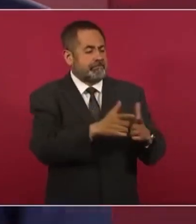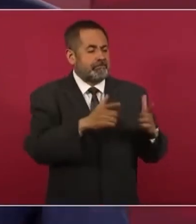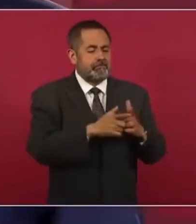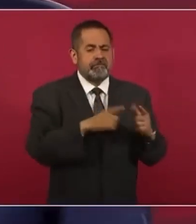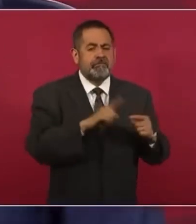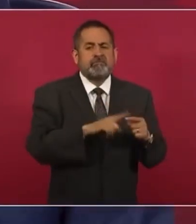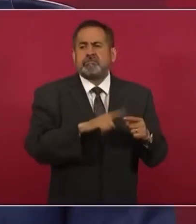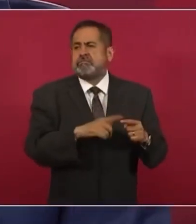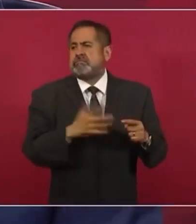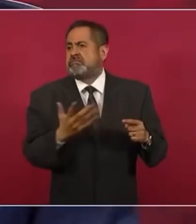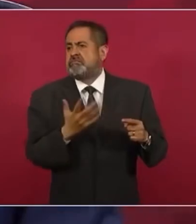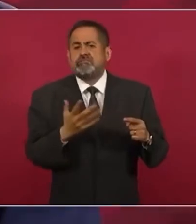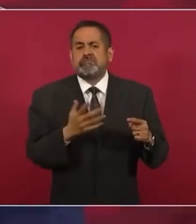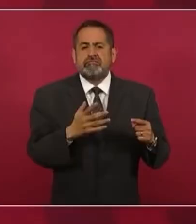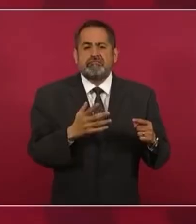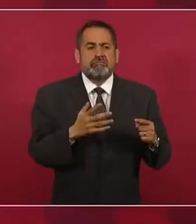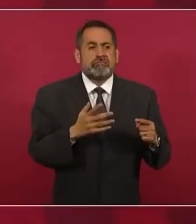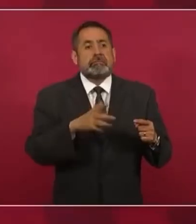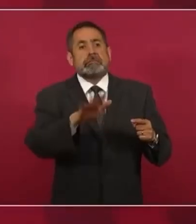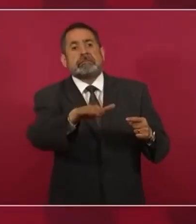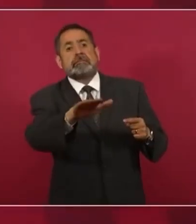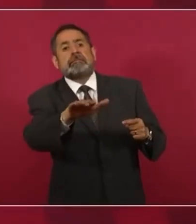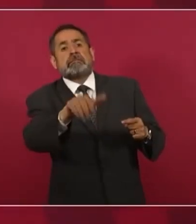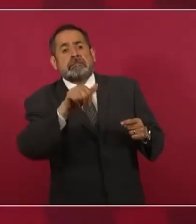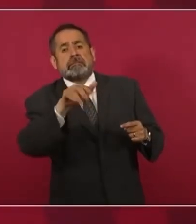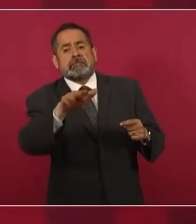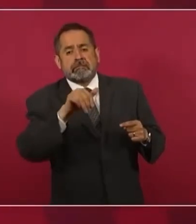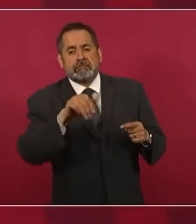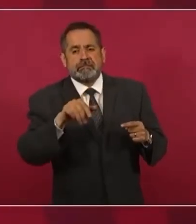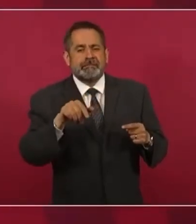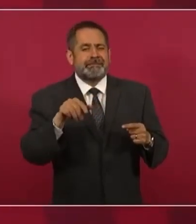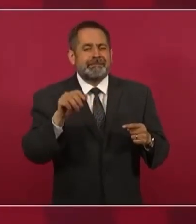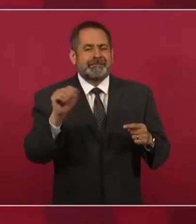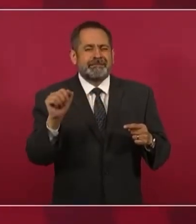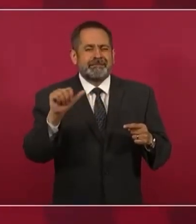primero a Santana,